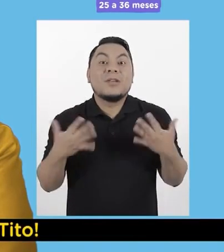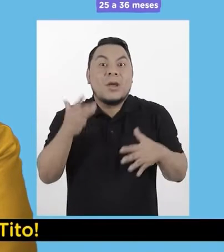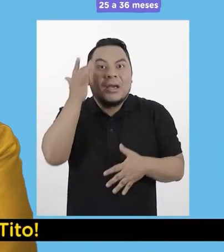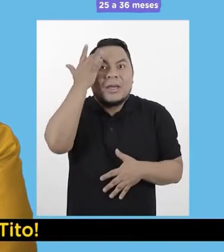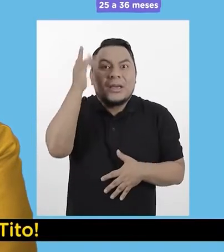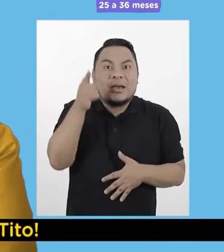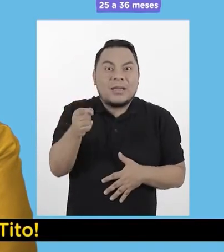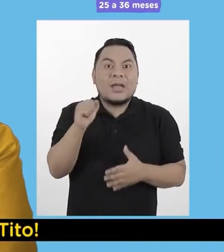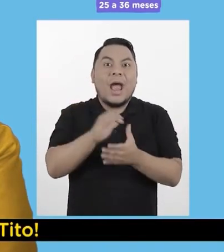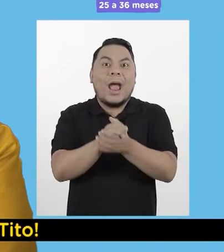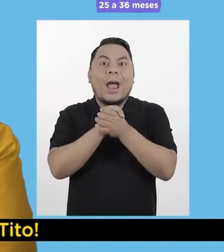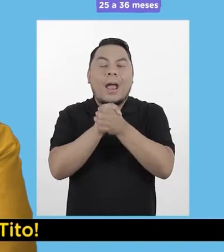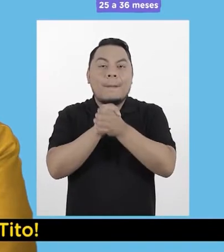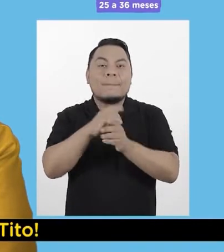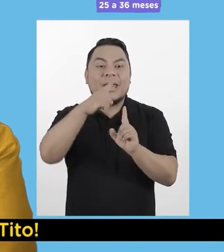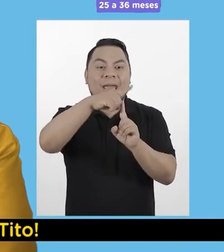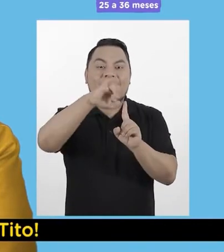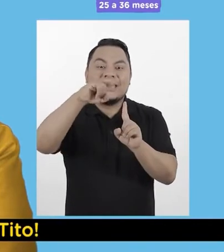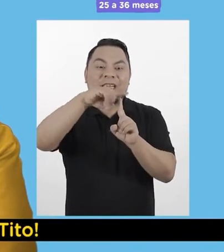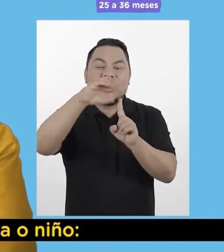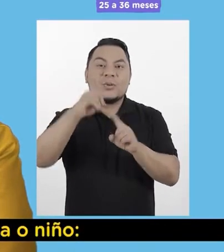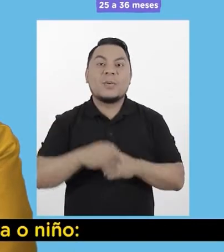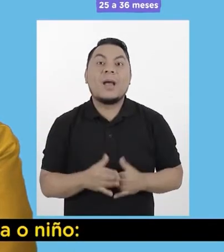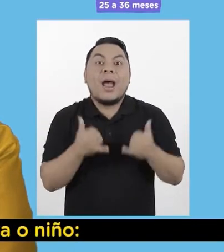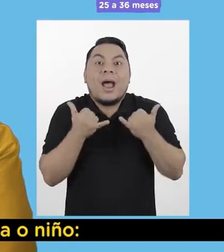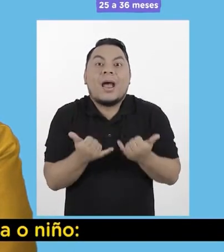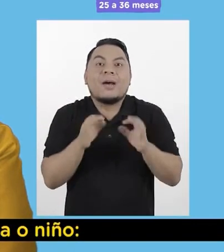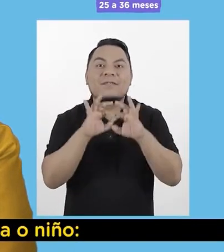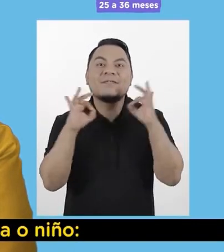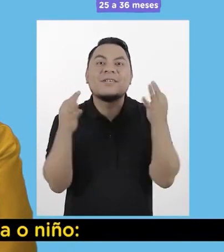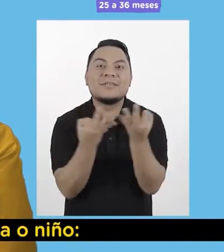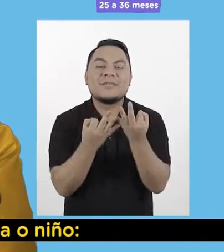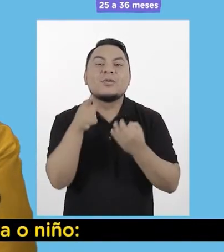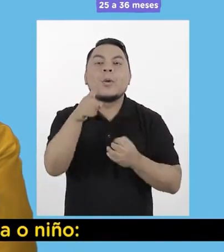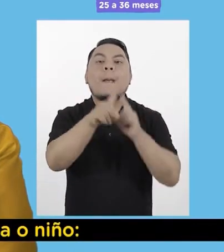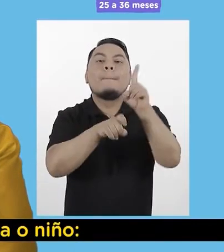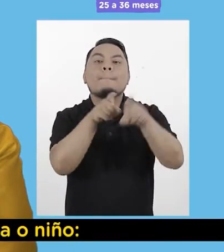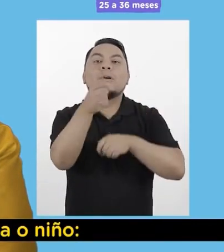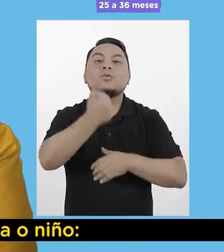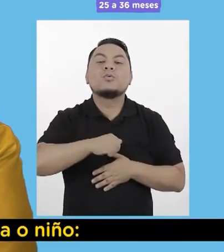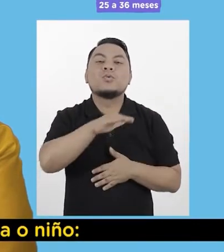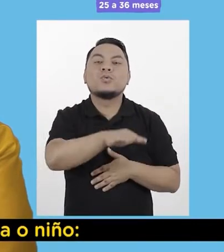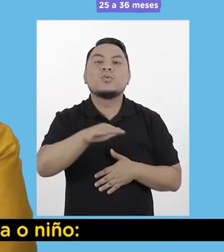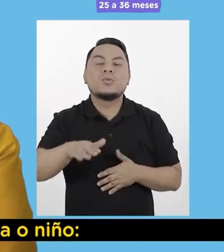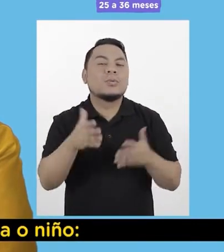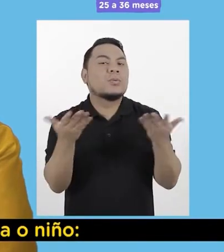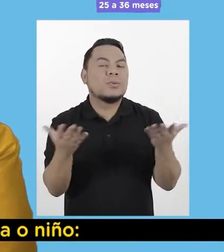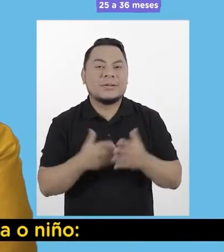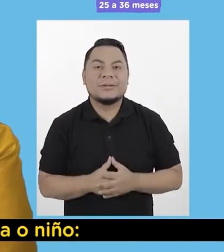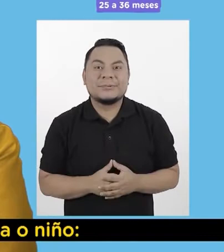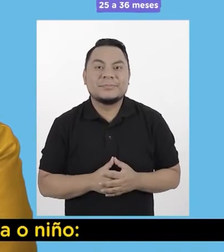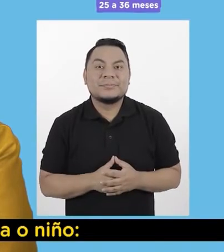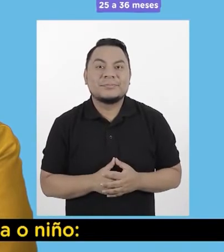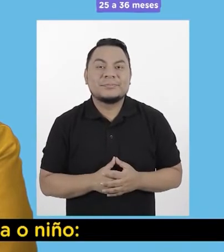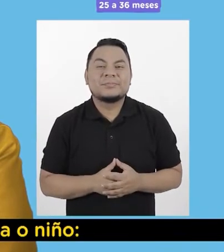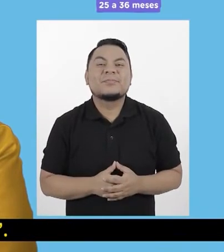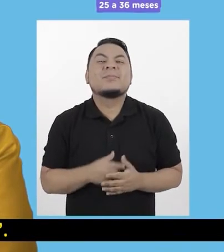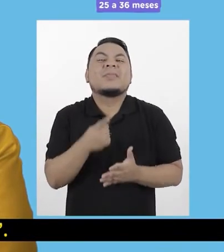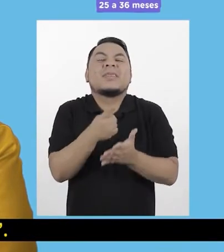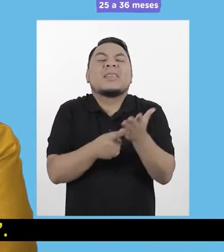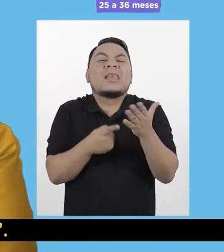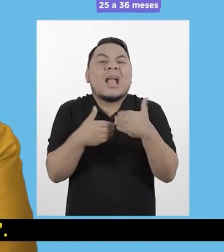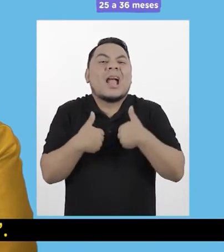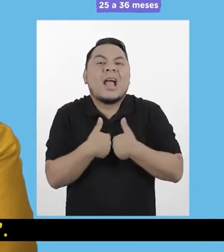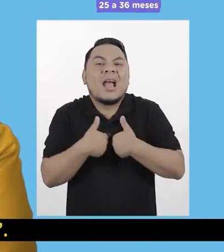¡Qué inteligente nuestro amigo Tito! Ahora, familias, pregúntenle a su niña o niño.